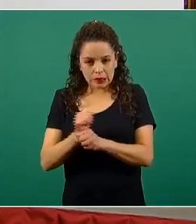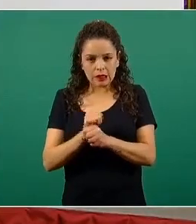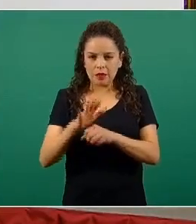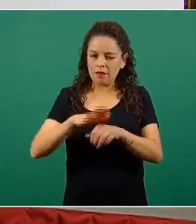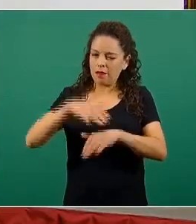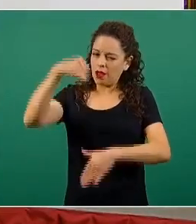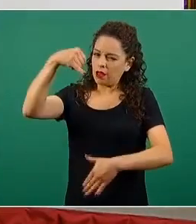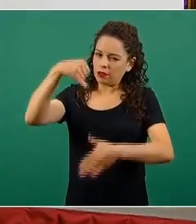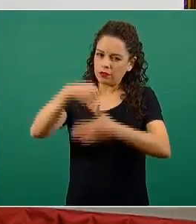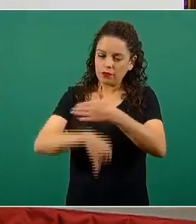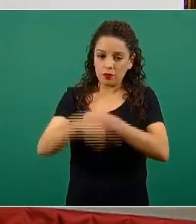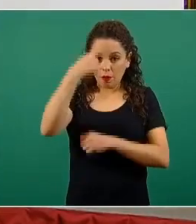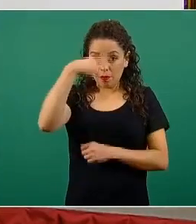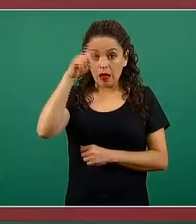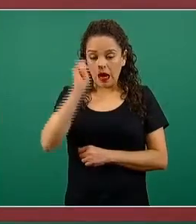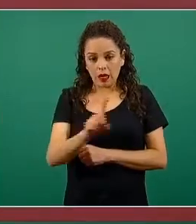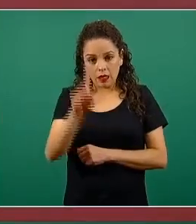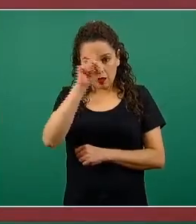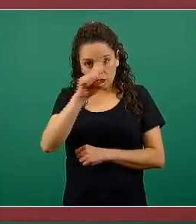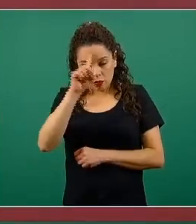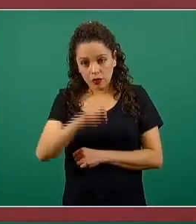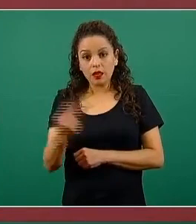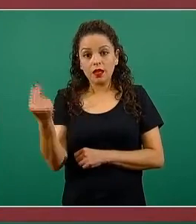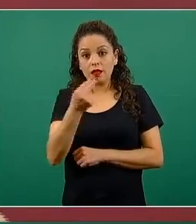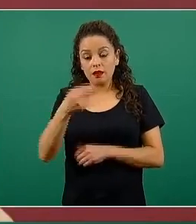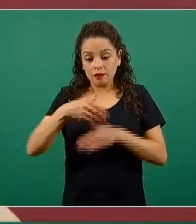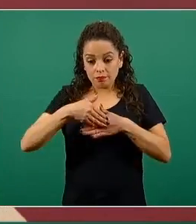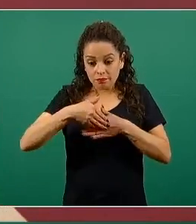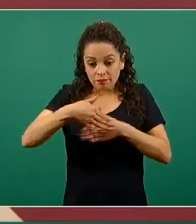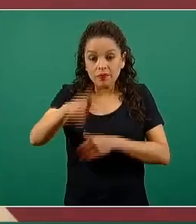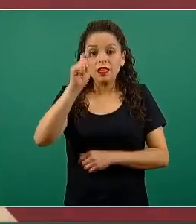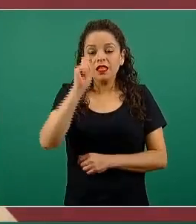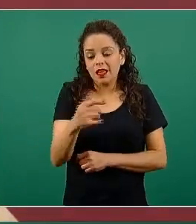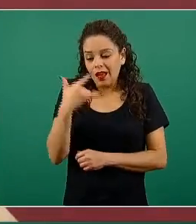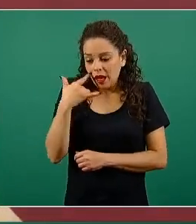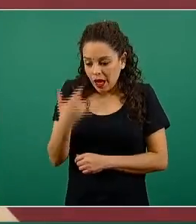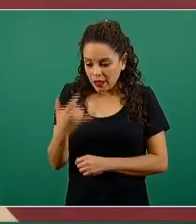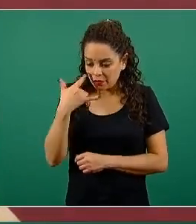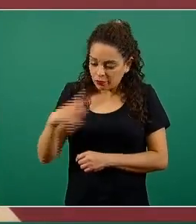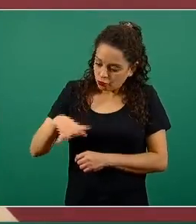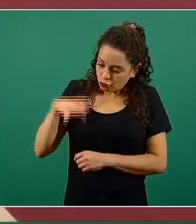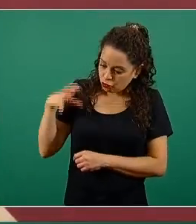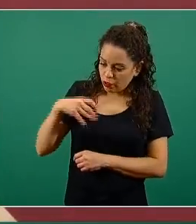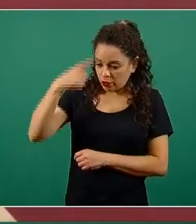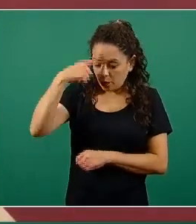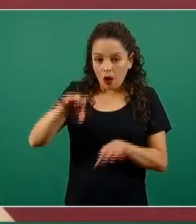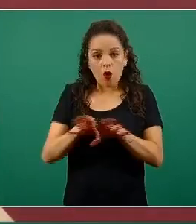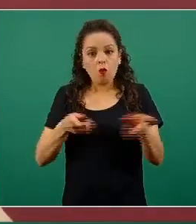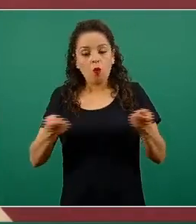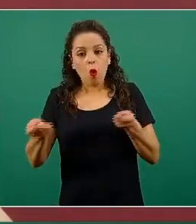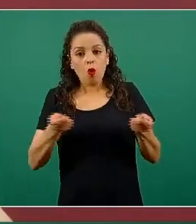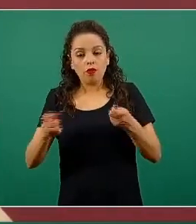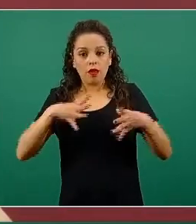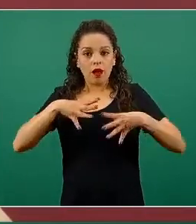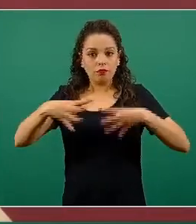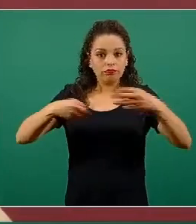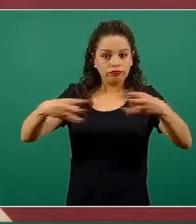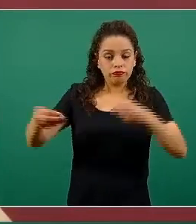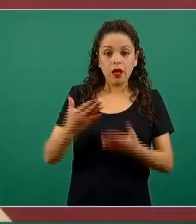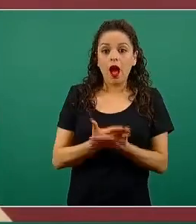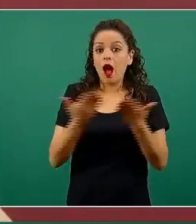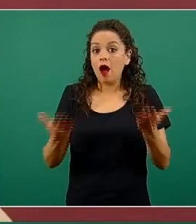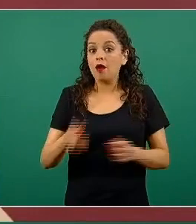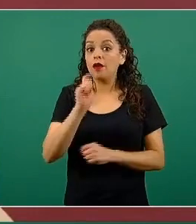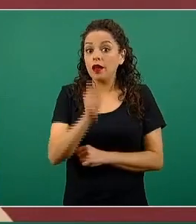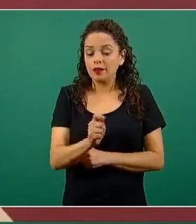los esfuerzos de lo que sigue todavía del manejo de la epidemia, ahora incluyendo de manera preponderante